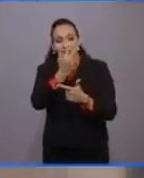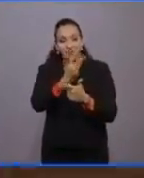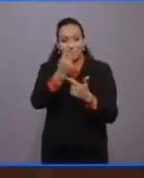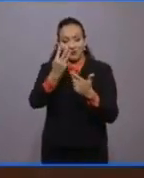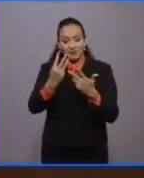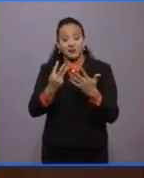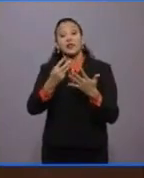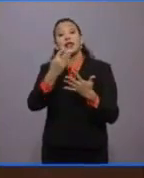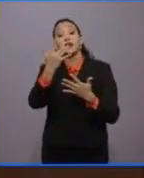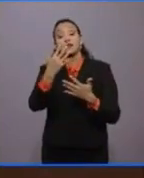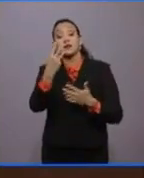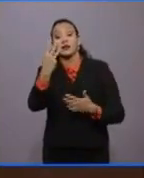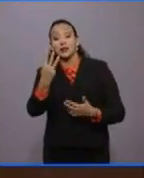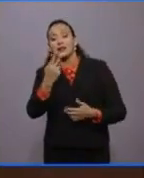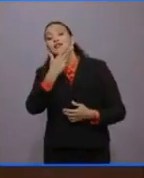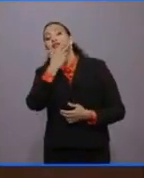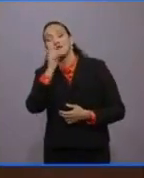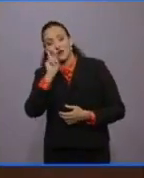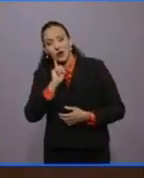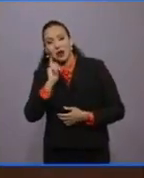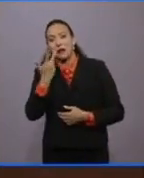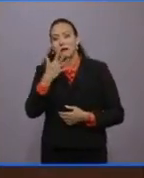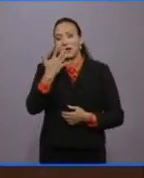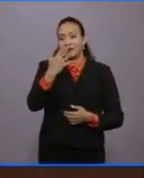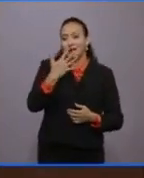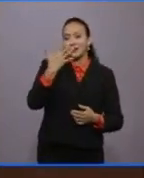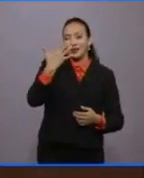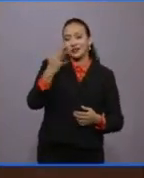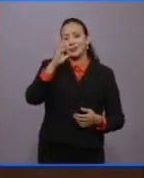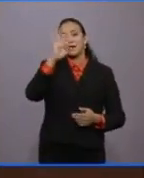candidatas, 53 son mujeres, lo que equivale al